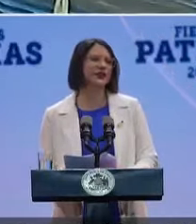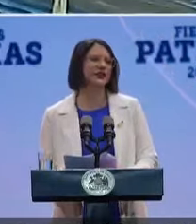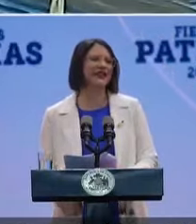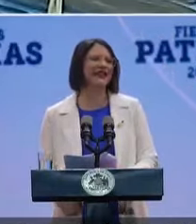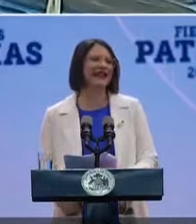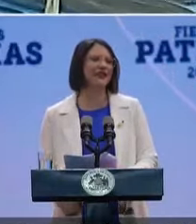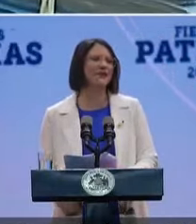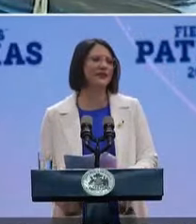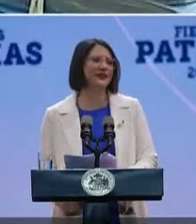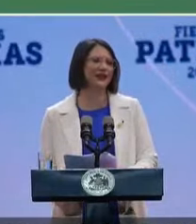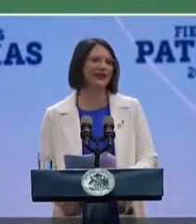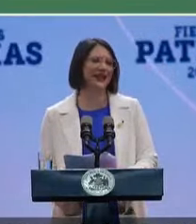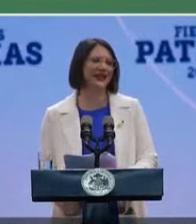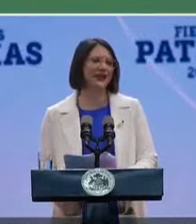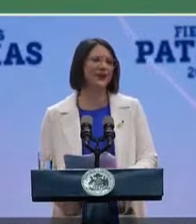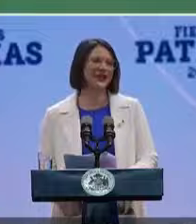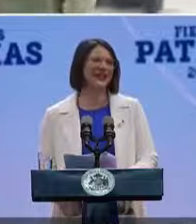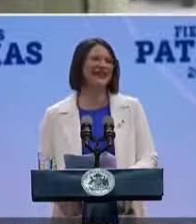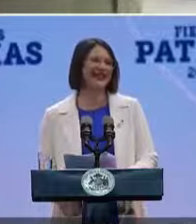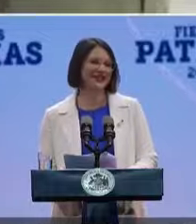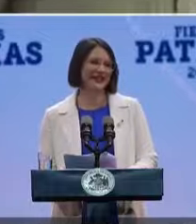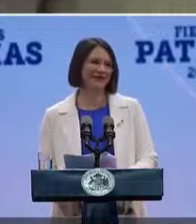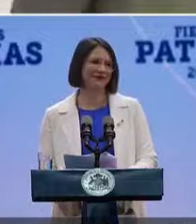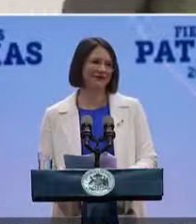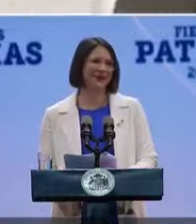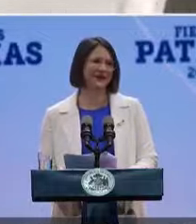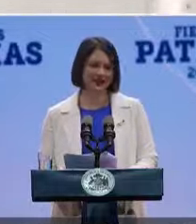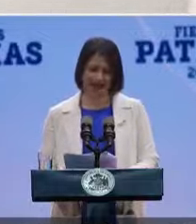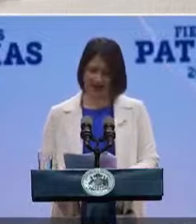es una fórmula que utiliza el Banco Central.